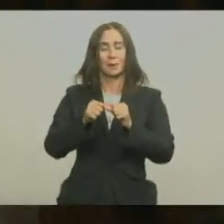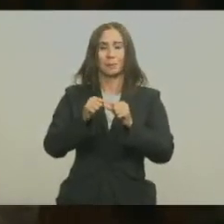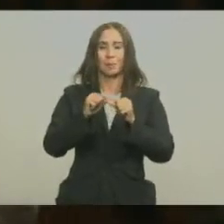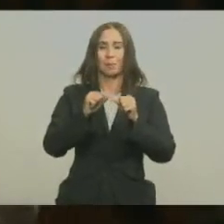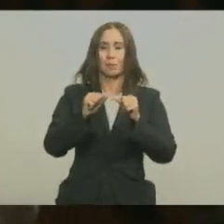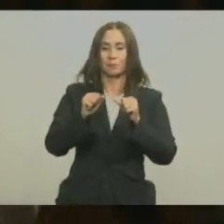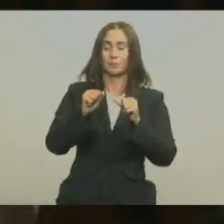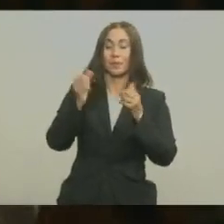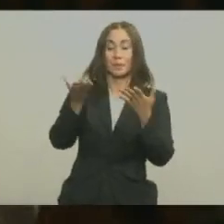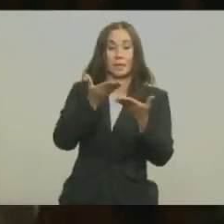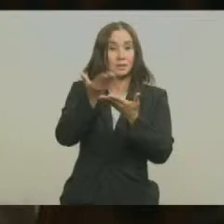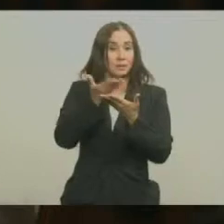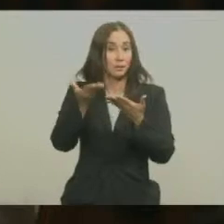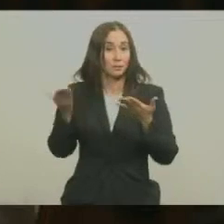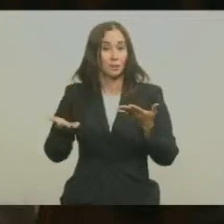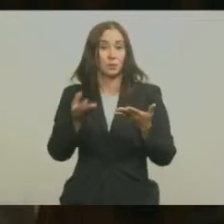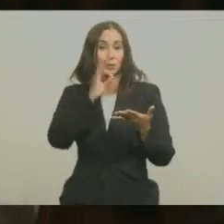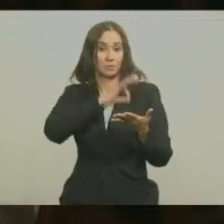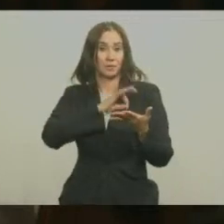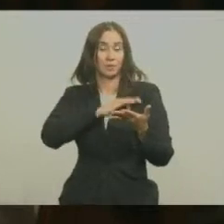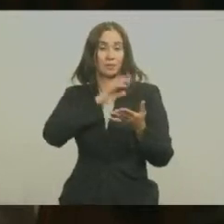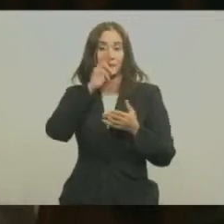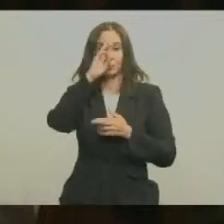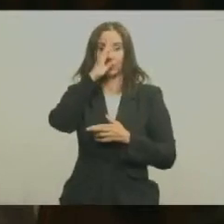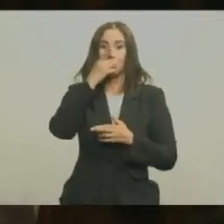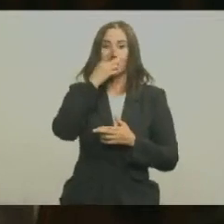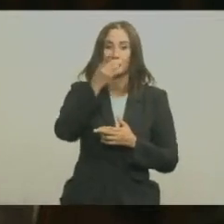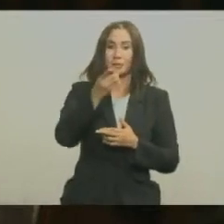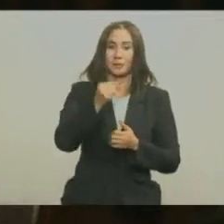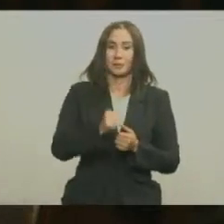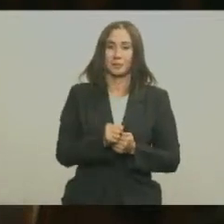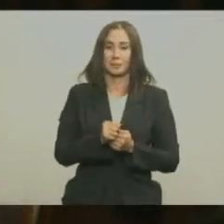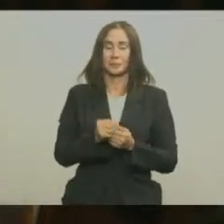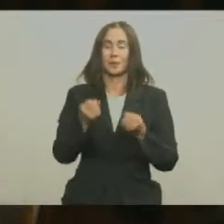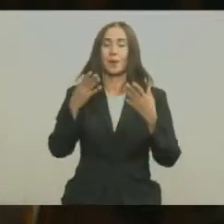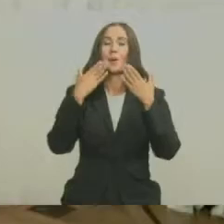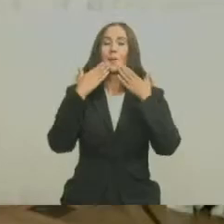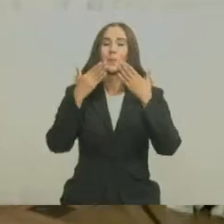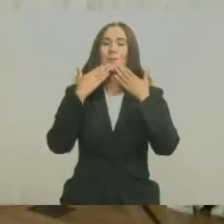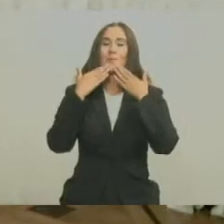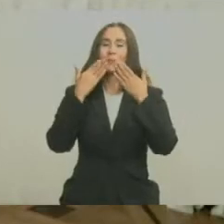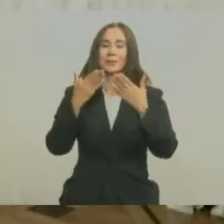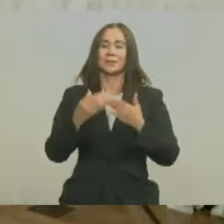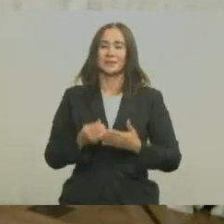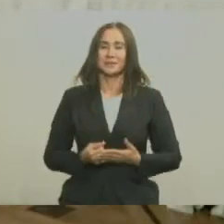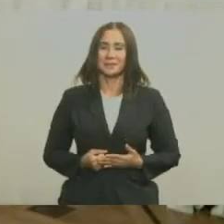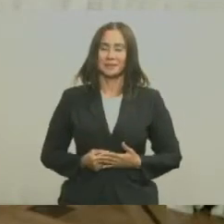en beneficio de nuestra nación, en beneficio de nuestro país. Muchas gracias, presidente.